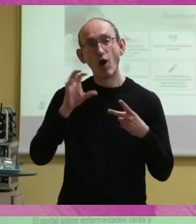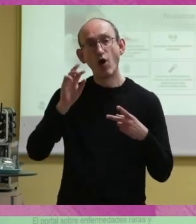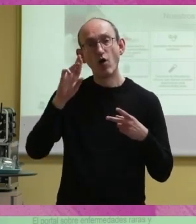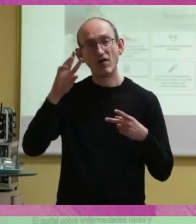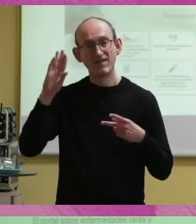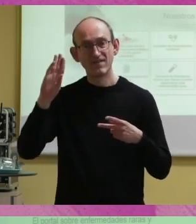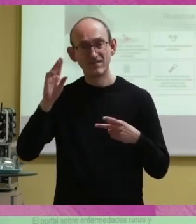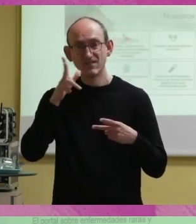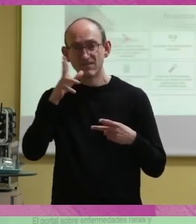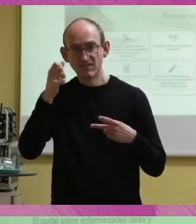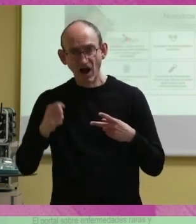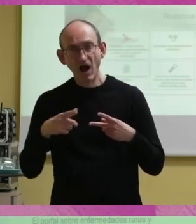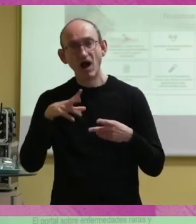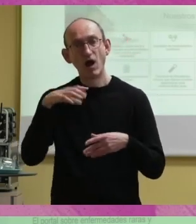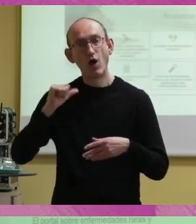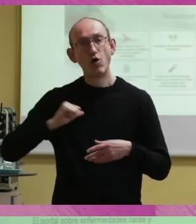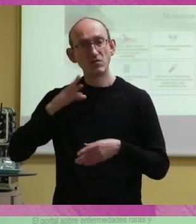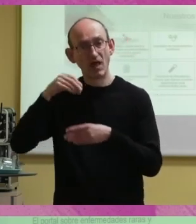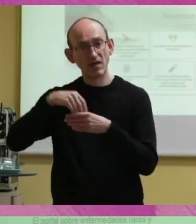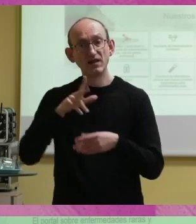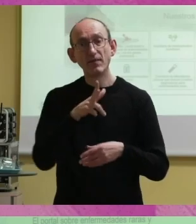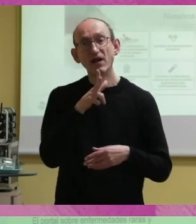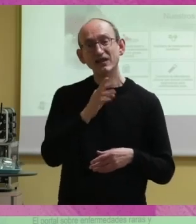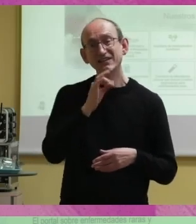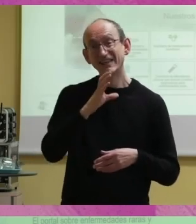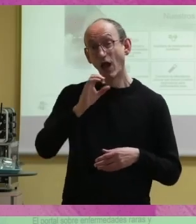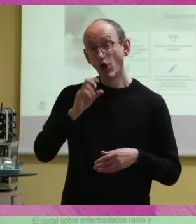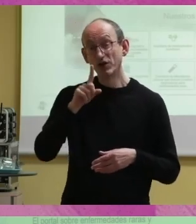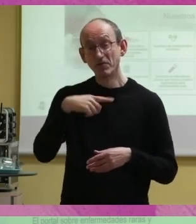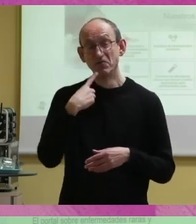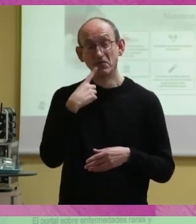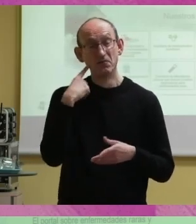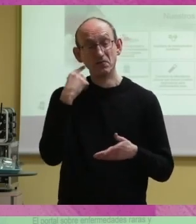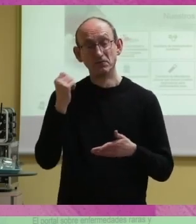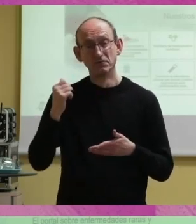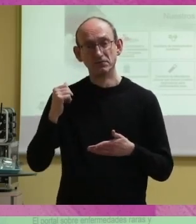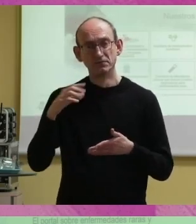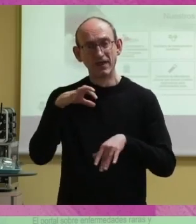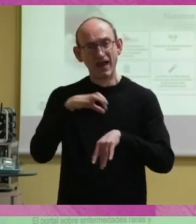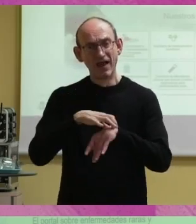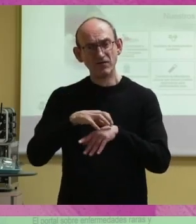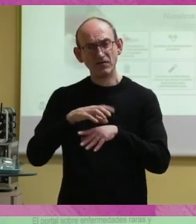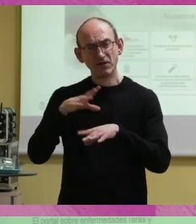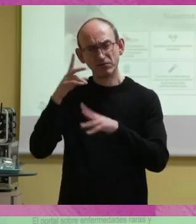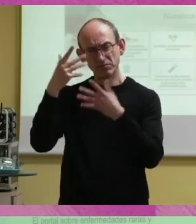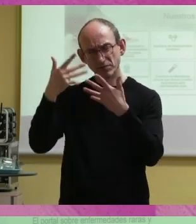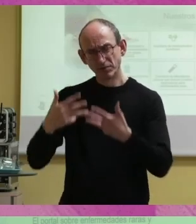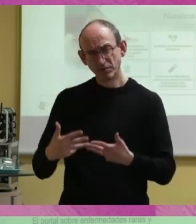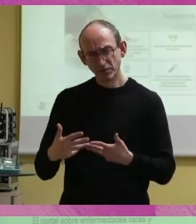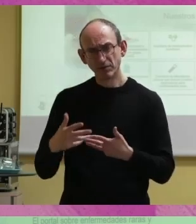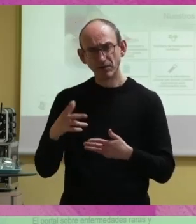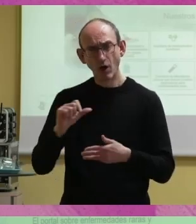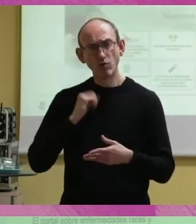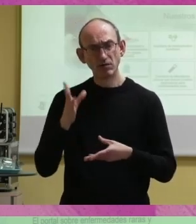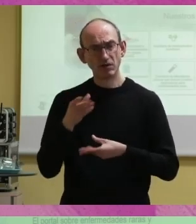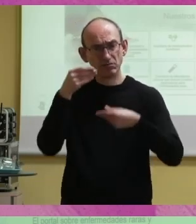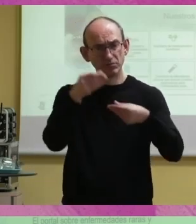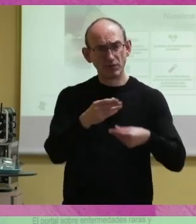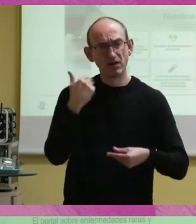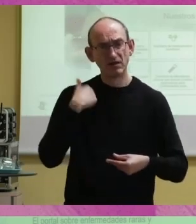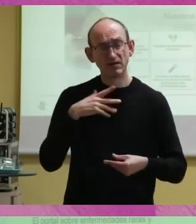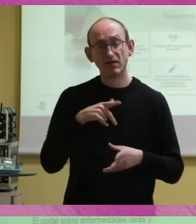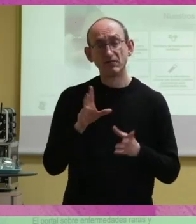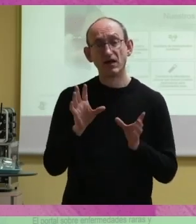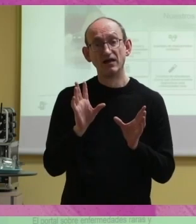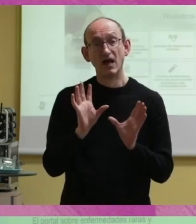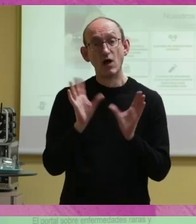los hospitales, también los HPOs, que son como maneras de decir la clínica que tienen las enfermedades, están llegando a nuestro hospital. Y en la última reunión de